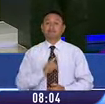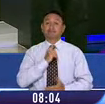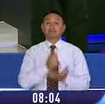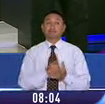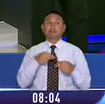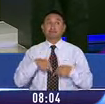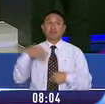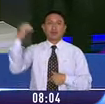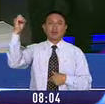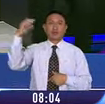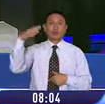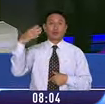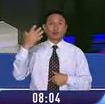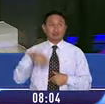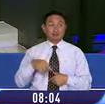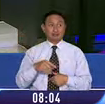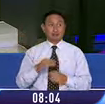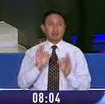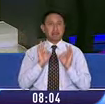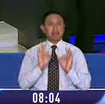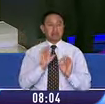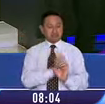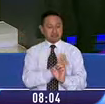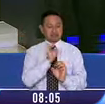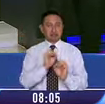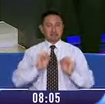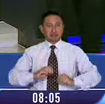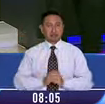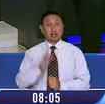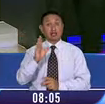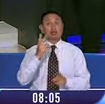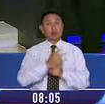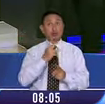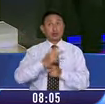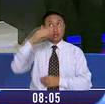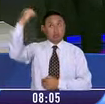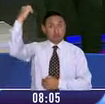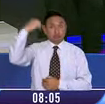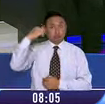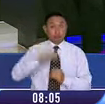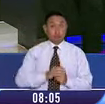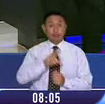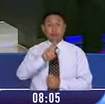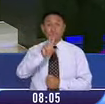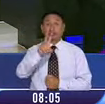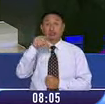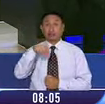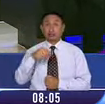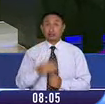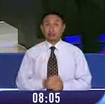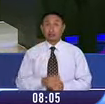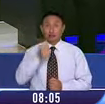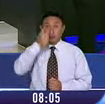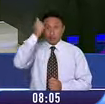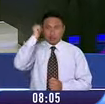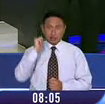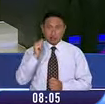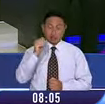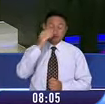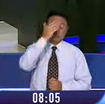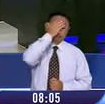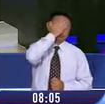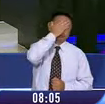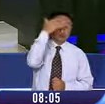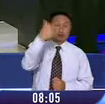salió el sol, todos con excelente energía, también a protegerse de los rayos UV, porque el tiempo avanza. Ayer, no le cuento, qué